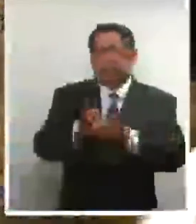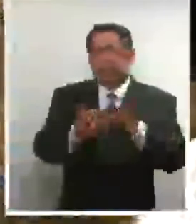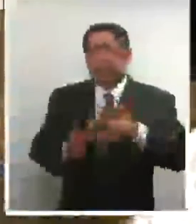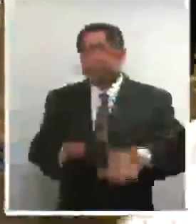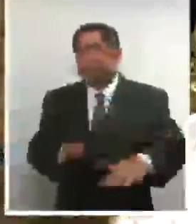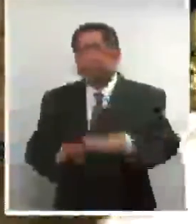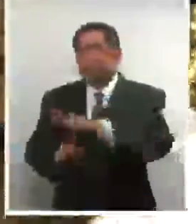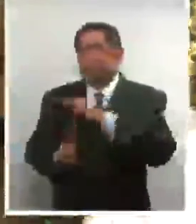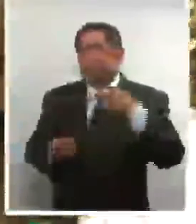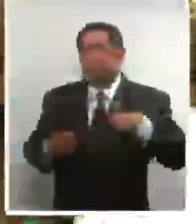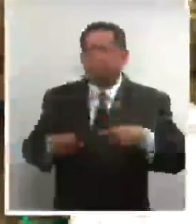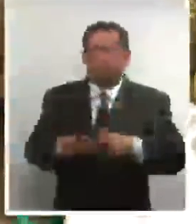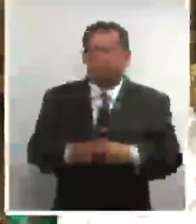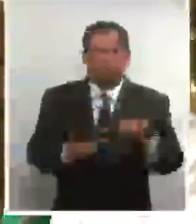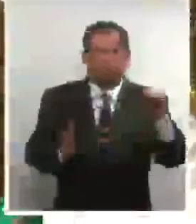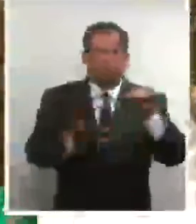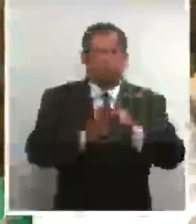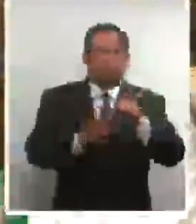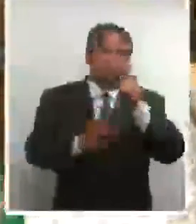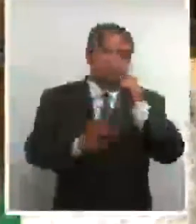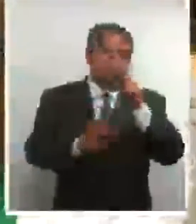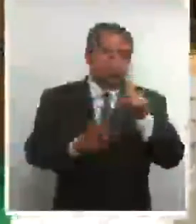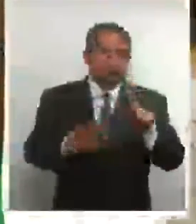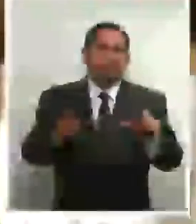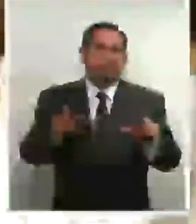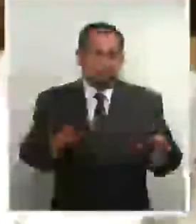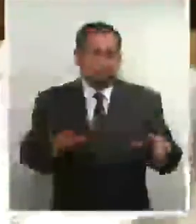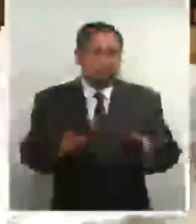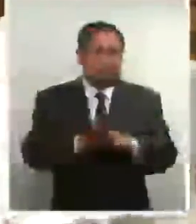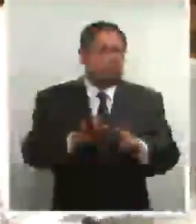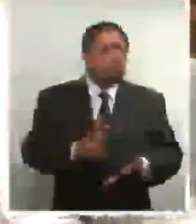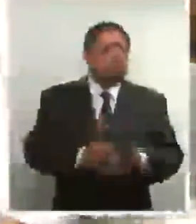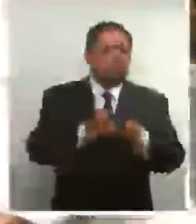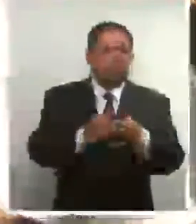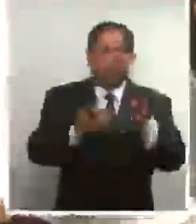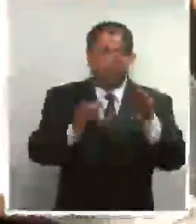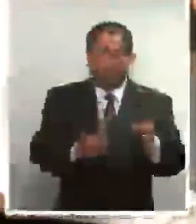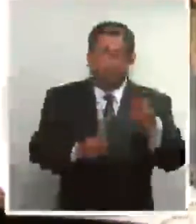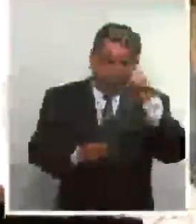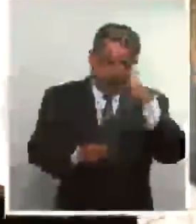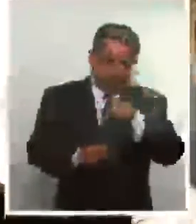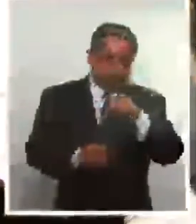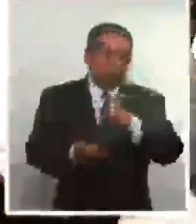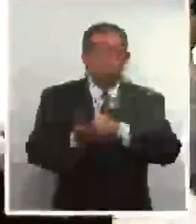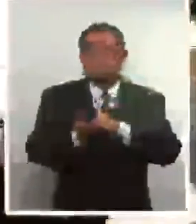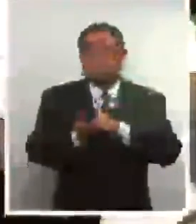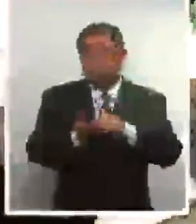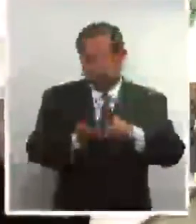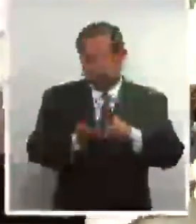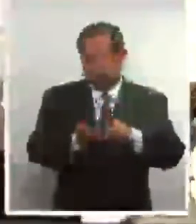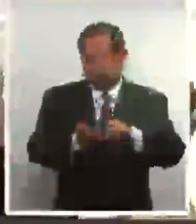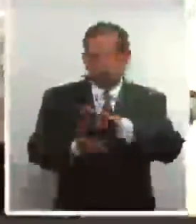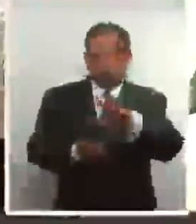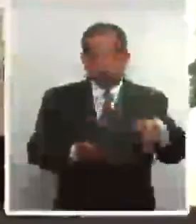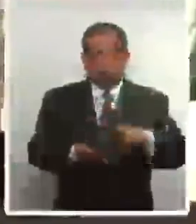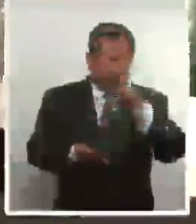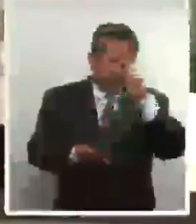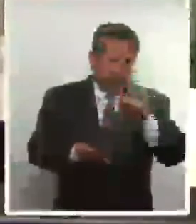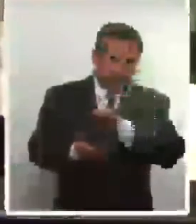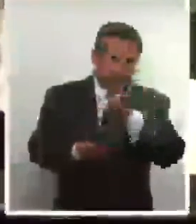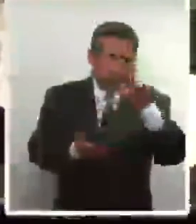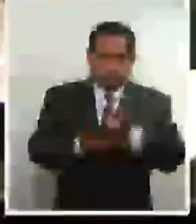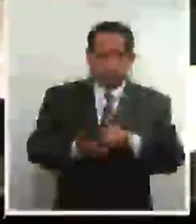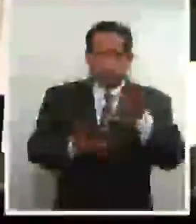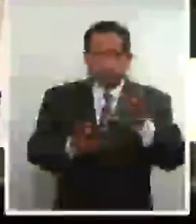sociedad. Se establecerá un modelo de políticas ciudadanas orientado a garantizar el derecho, el Estado de Derecho, la vida,